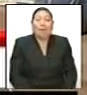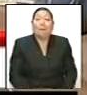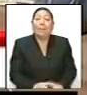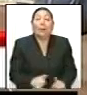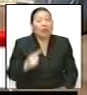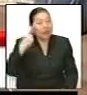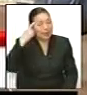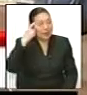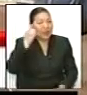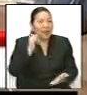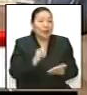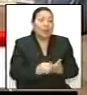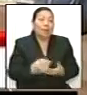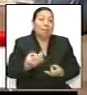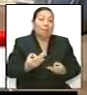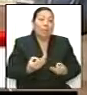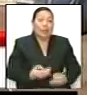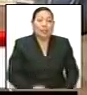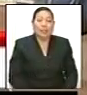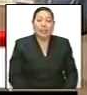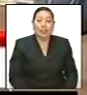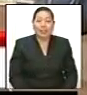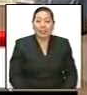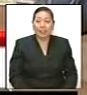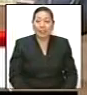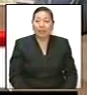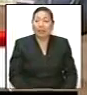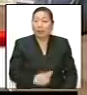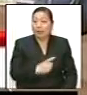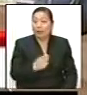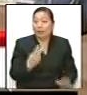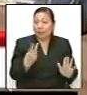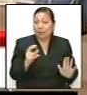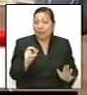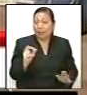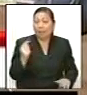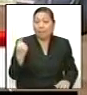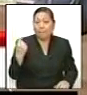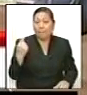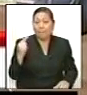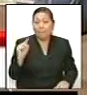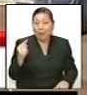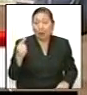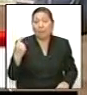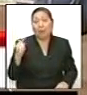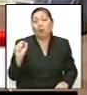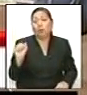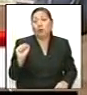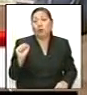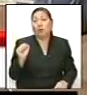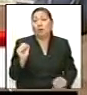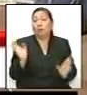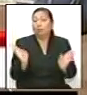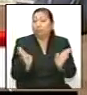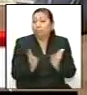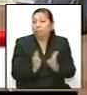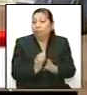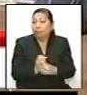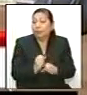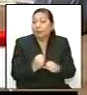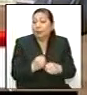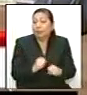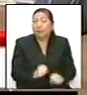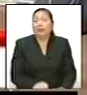pensar que quien maneja el presupuesto de la República, que son casi 170 mil millones de soles, es el Ejecutivo, donde un pequeño ajuste le va a